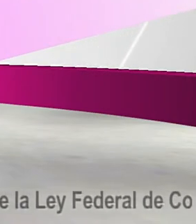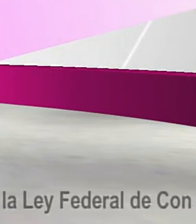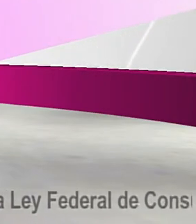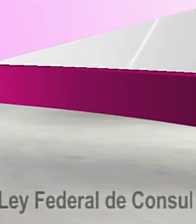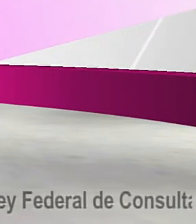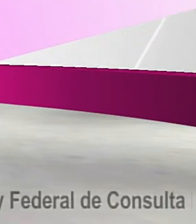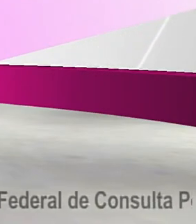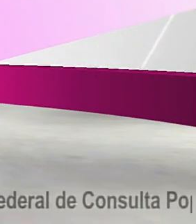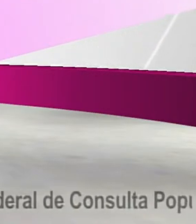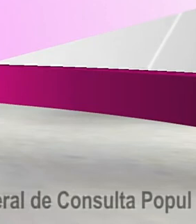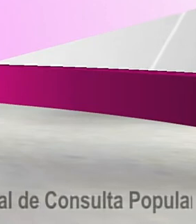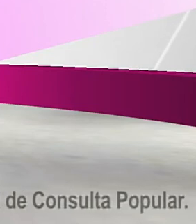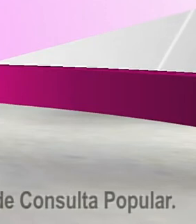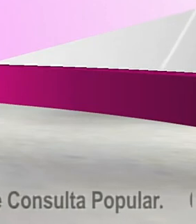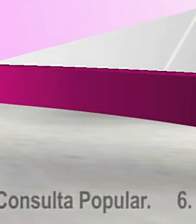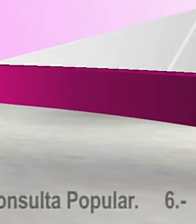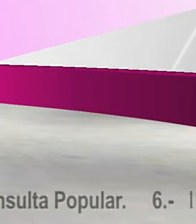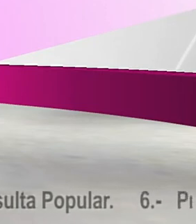lentamente